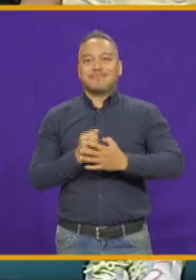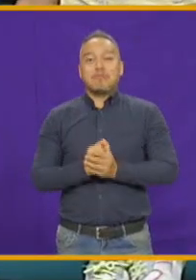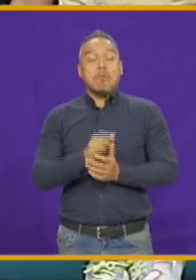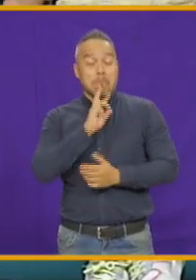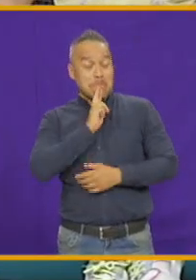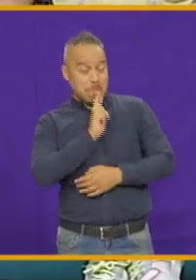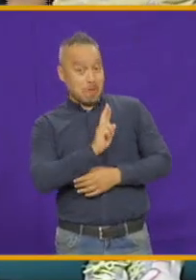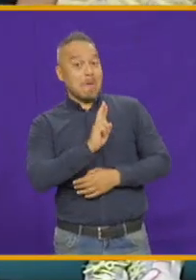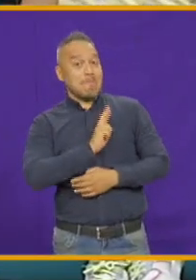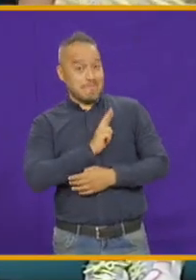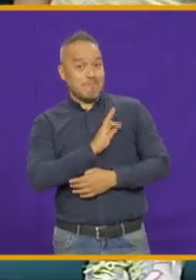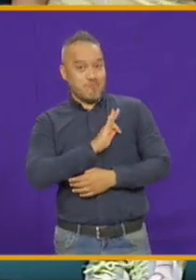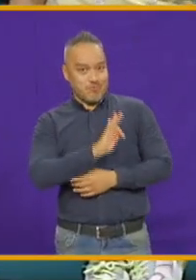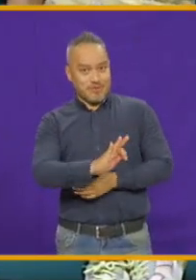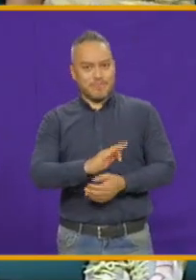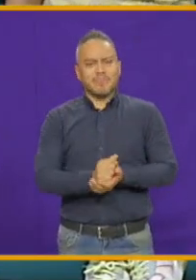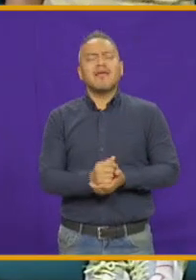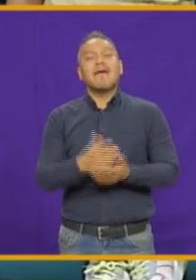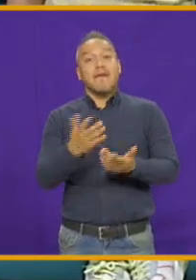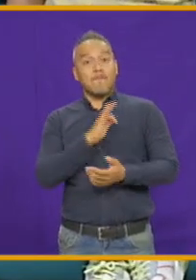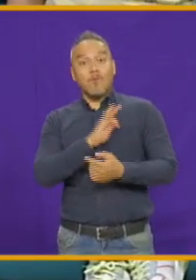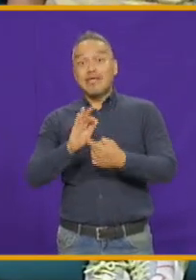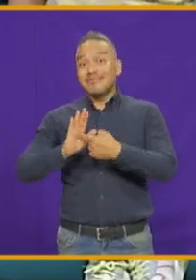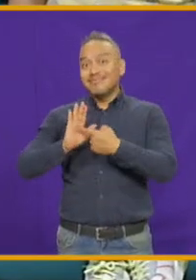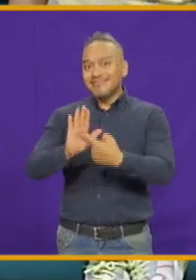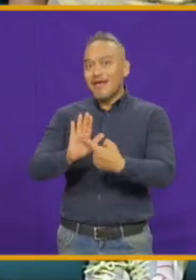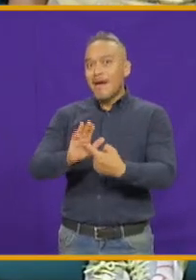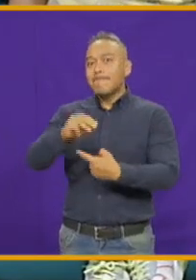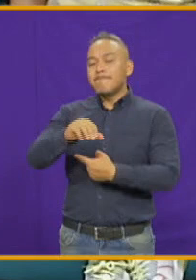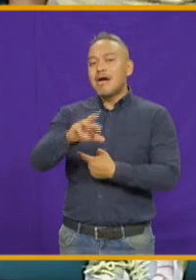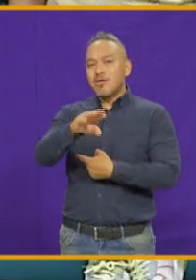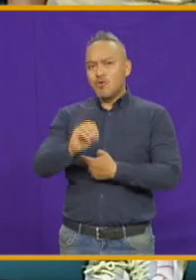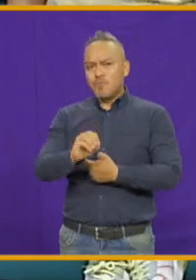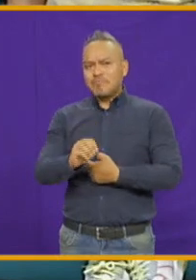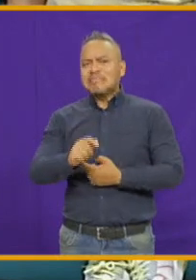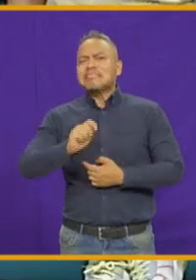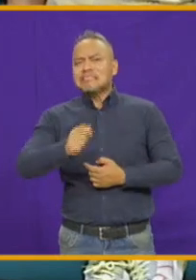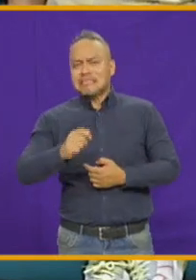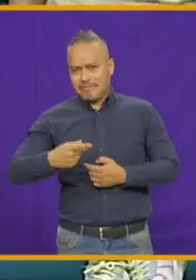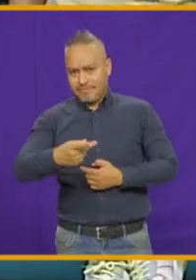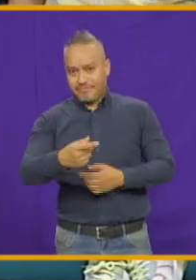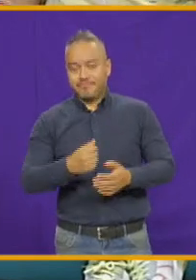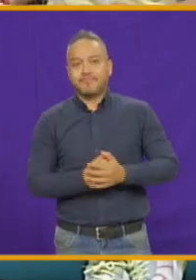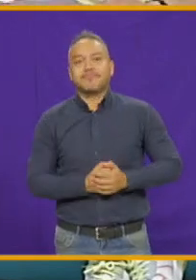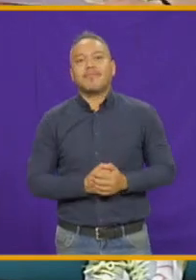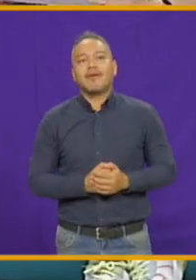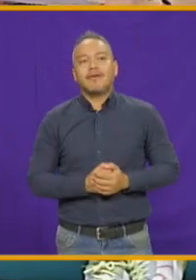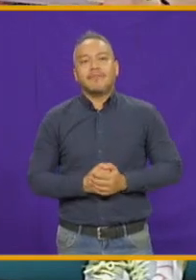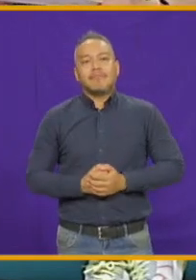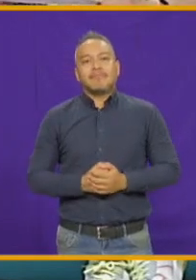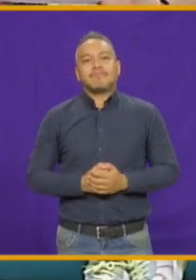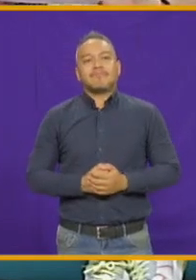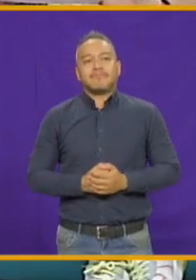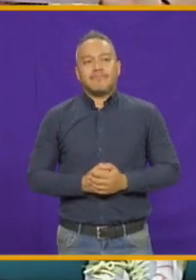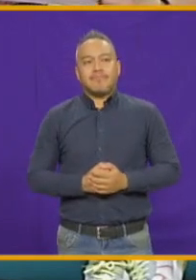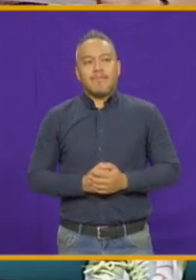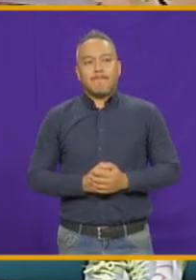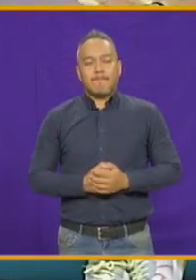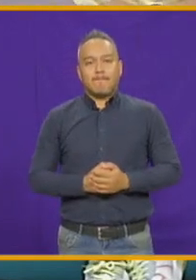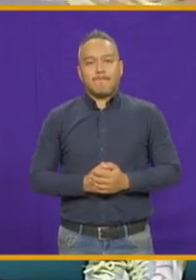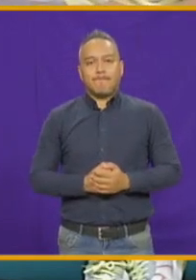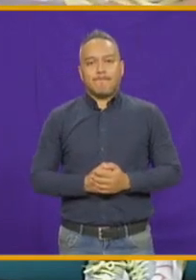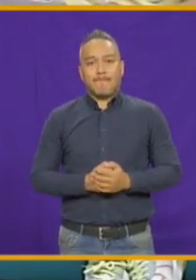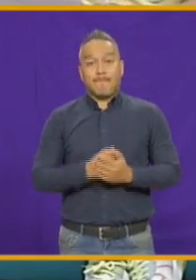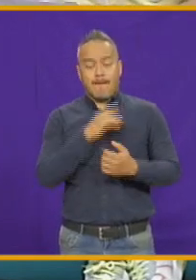Mario estás listo con la trivia sí a ver qué dice Qué dice la trivia En qué